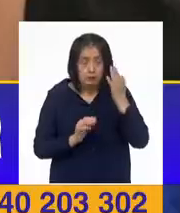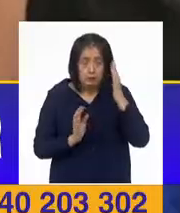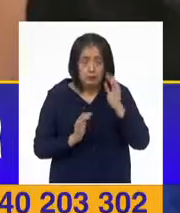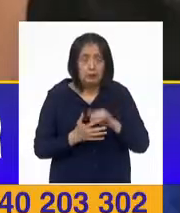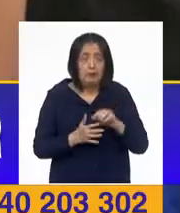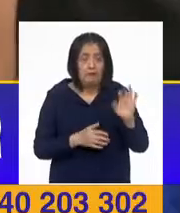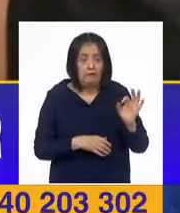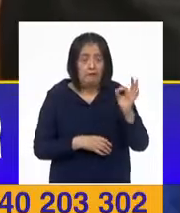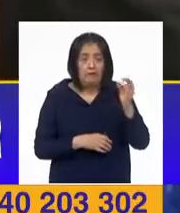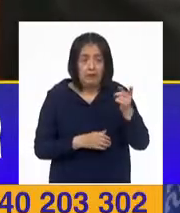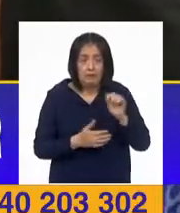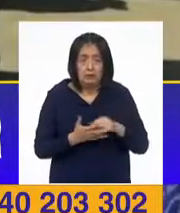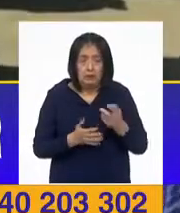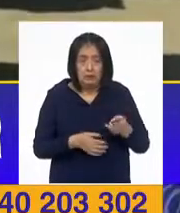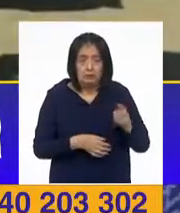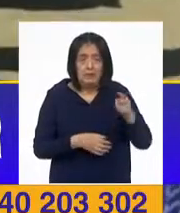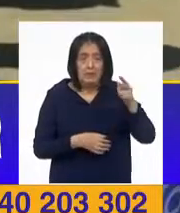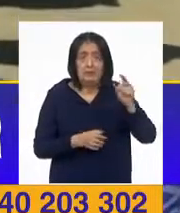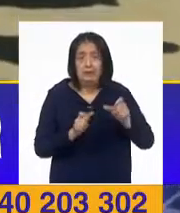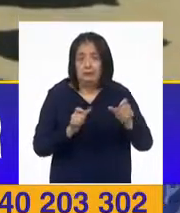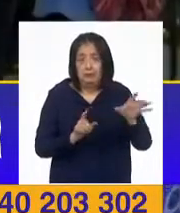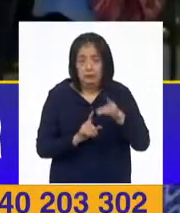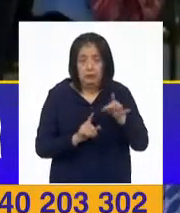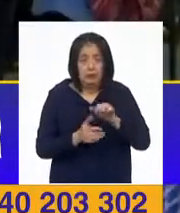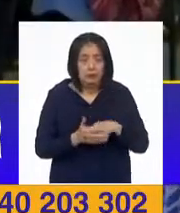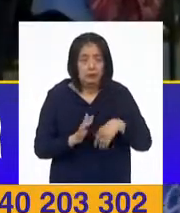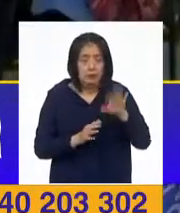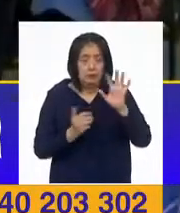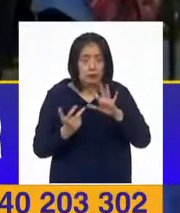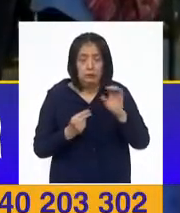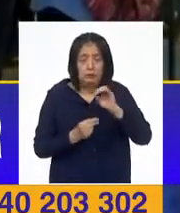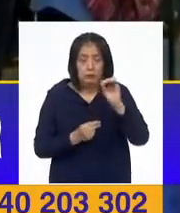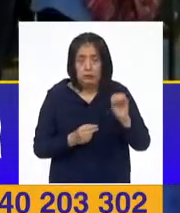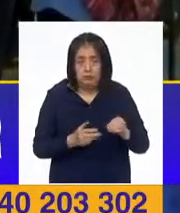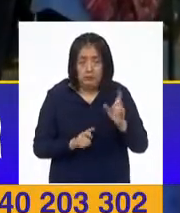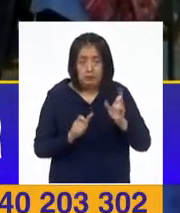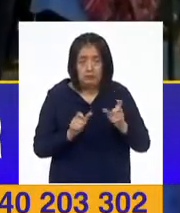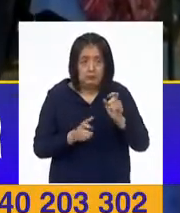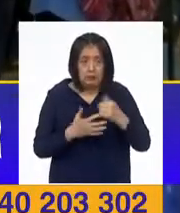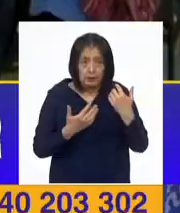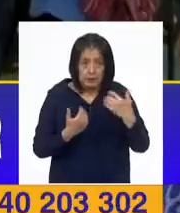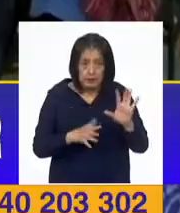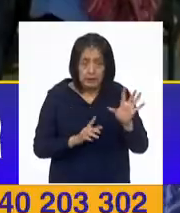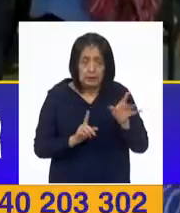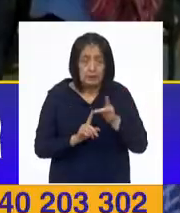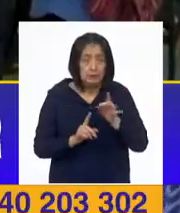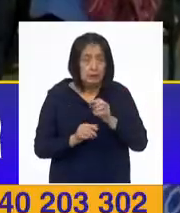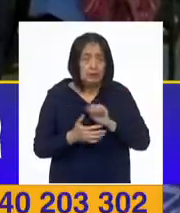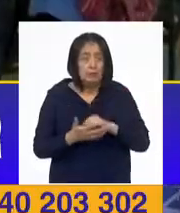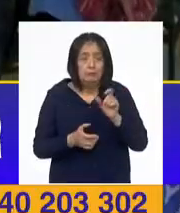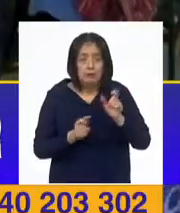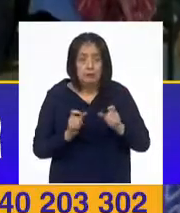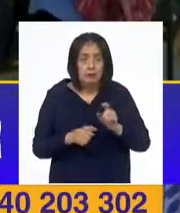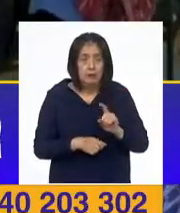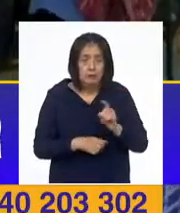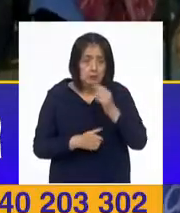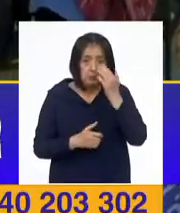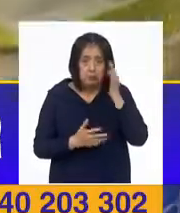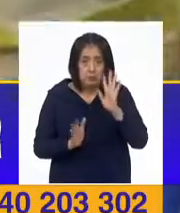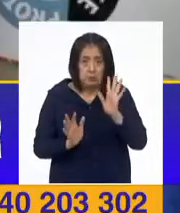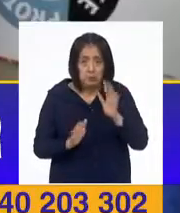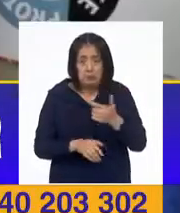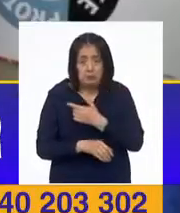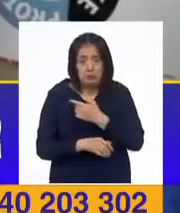ejemplo, que en Francia, donde están aumentando los contagios, más del 80% de las personas que se han contagiado son personas que no se habían